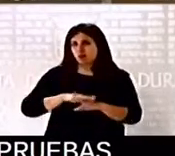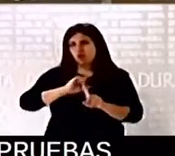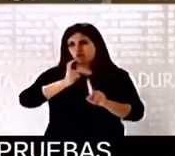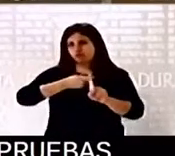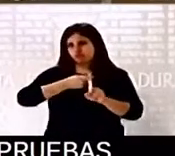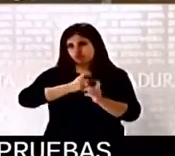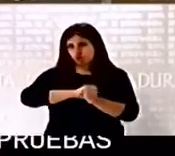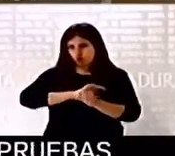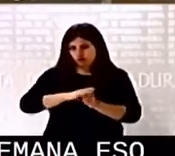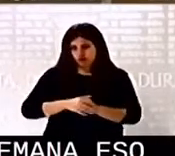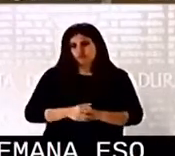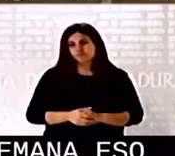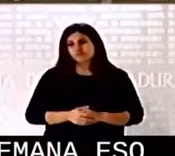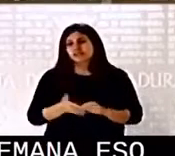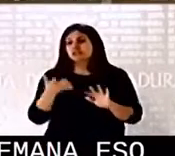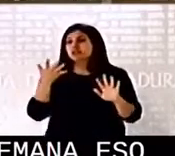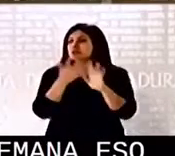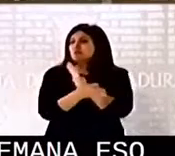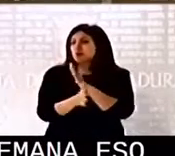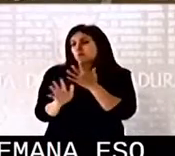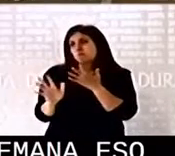Eso supone alrededor de una media